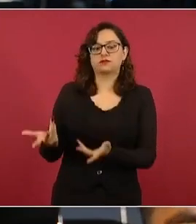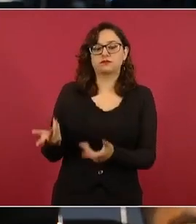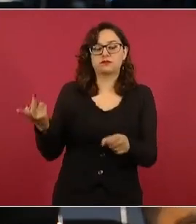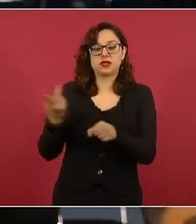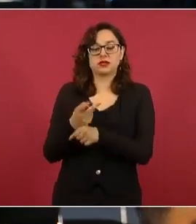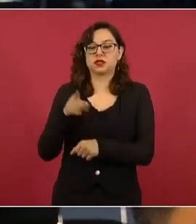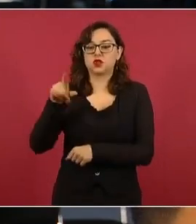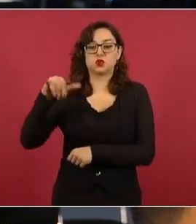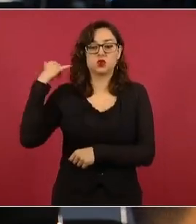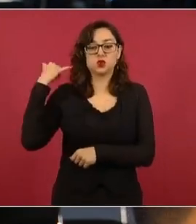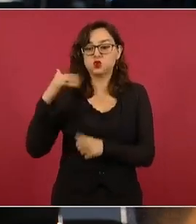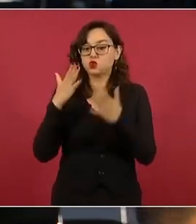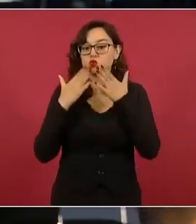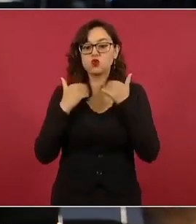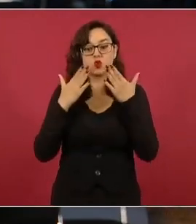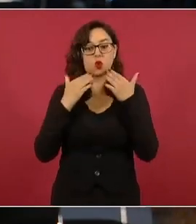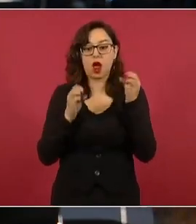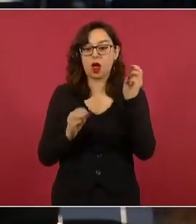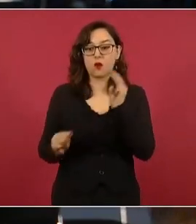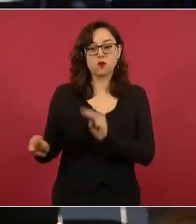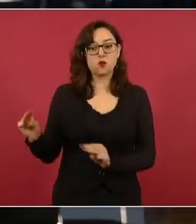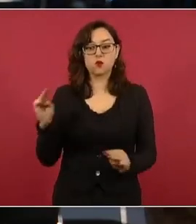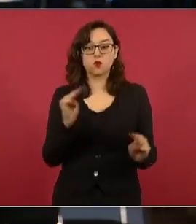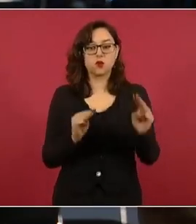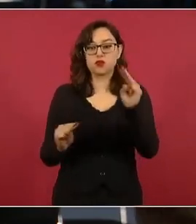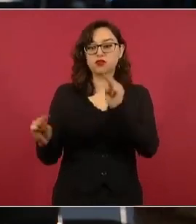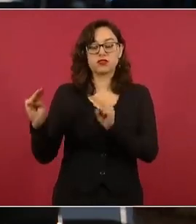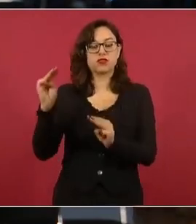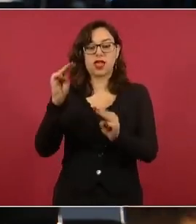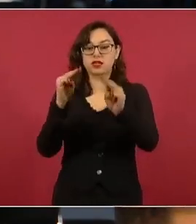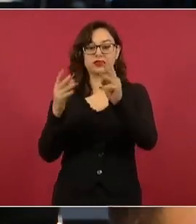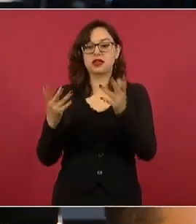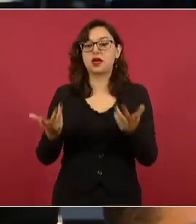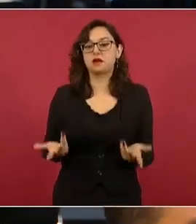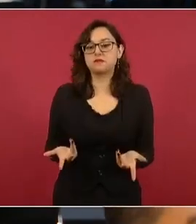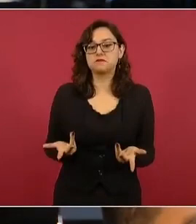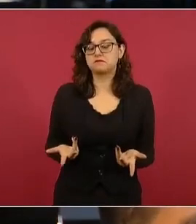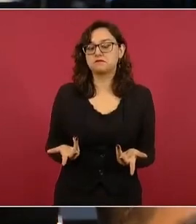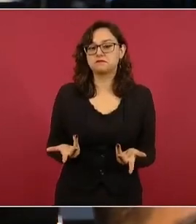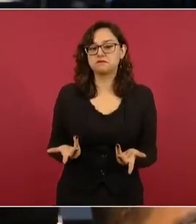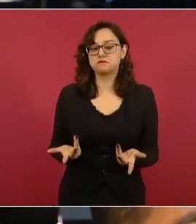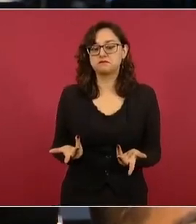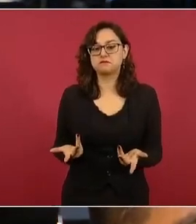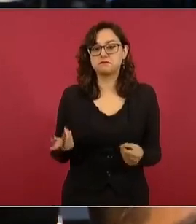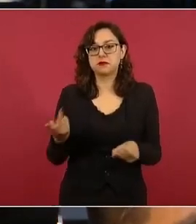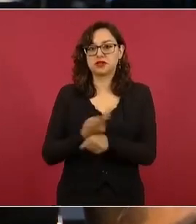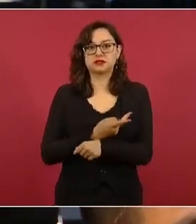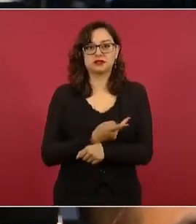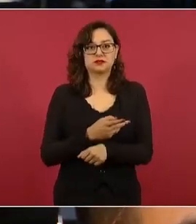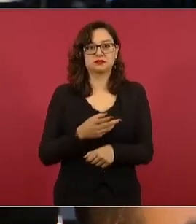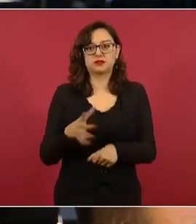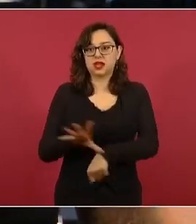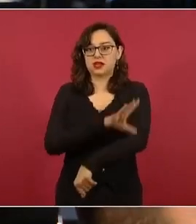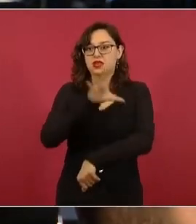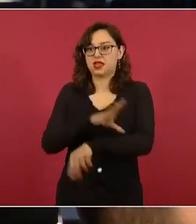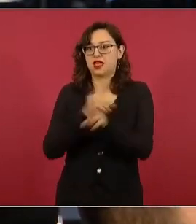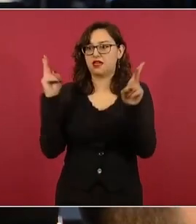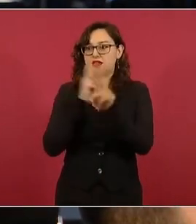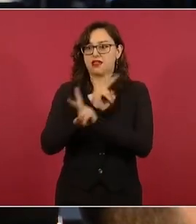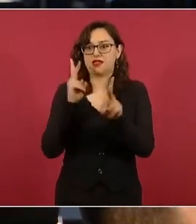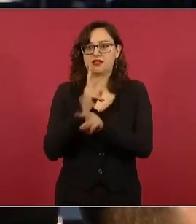cerros, solo tiene un poco de serranía en Ticul, pero no tiene cerros,